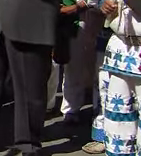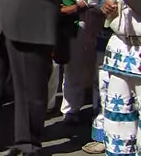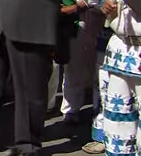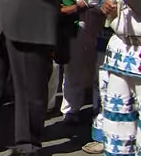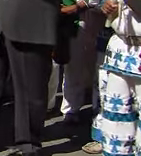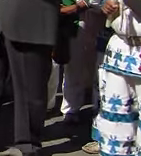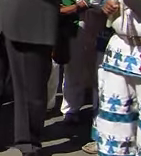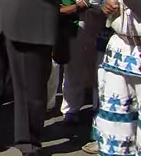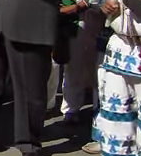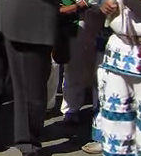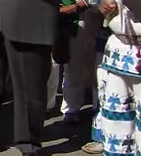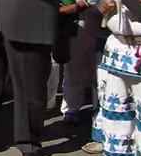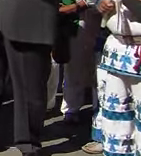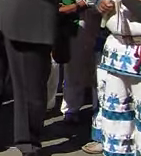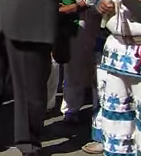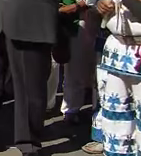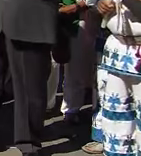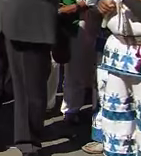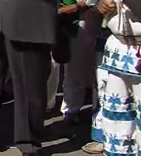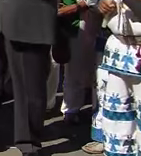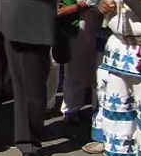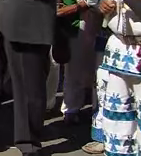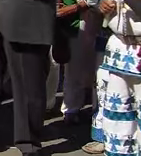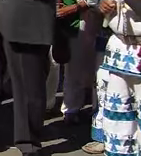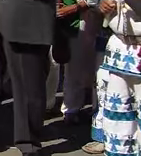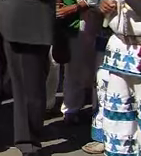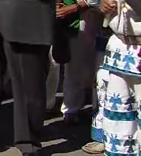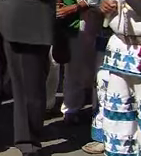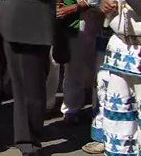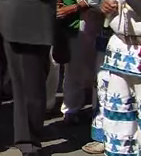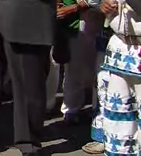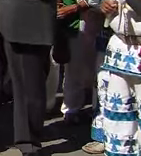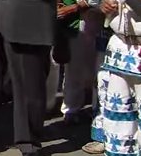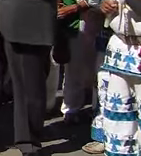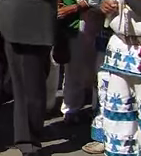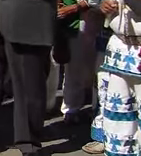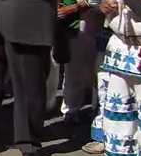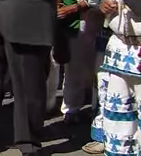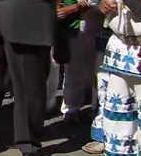de sus necesidades, que no haya ninguna imposición.